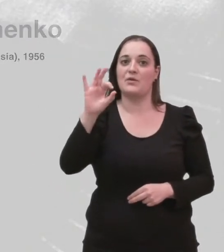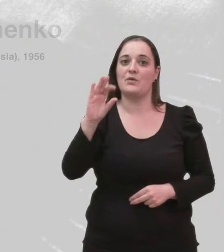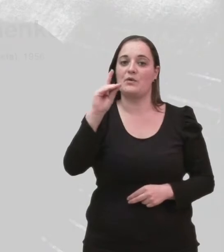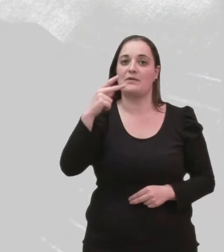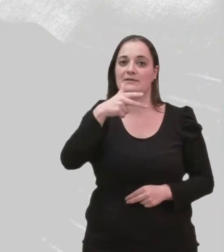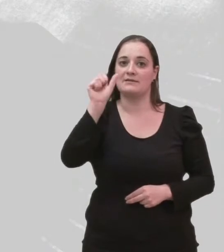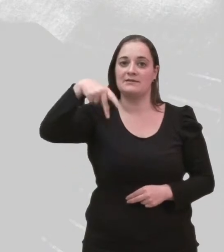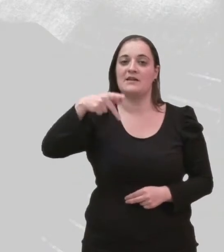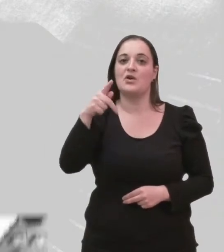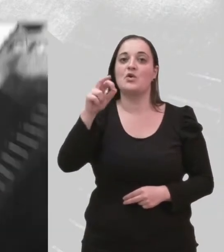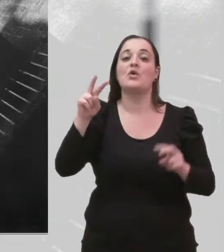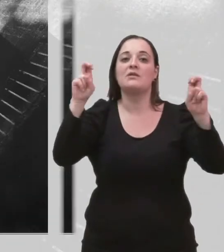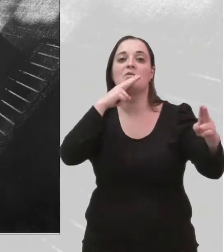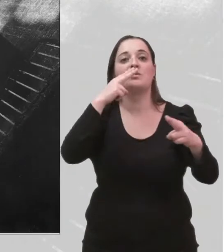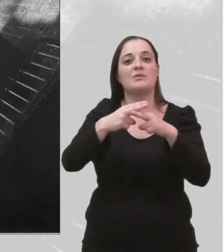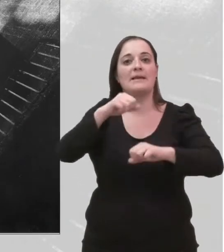Balcones.